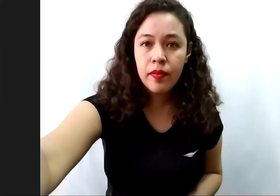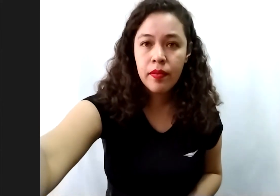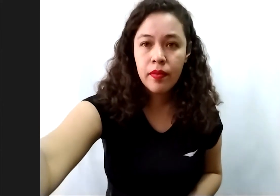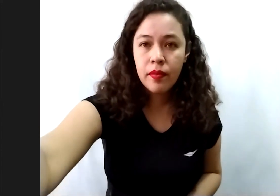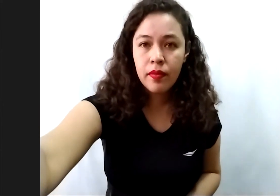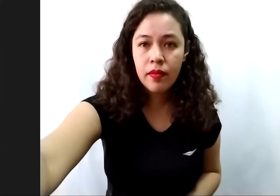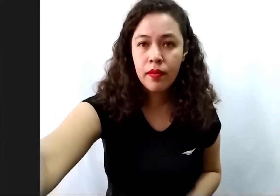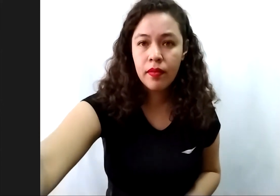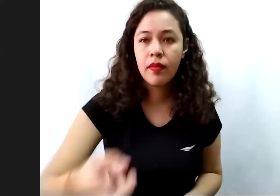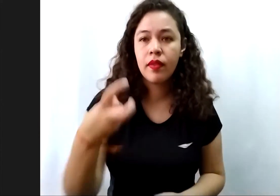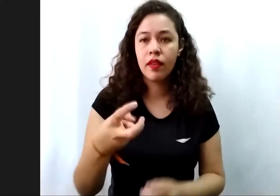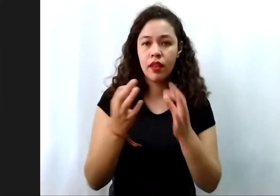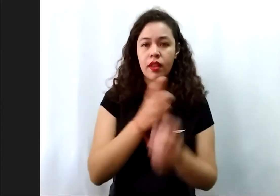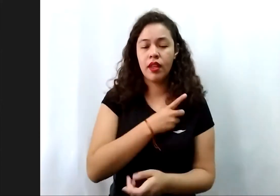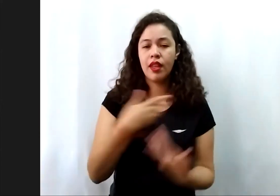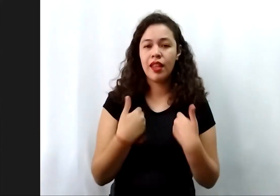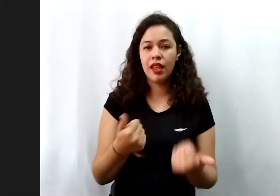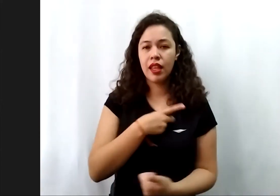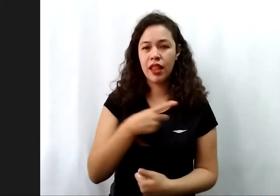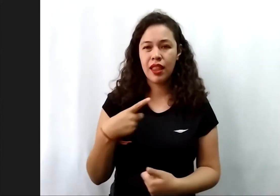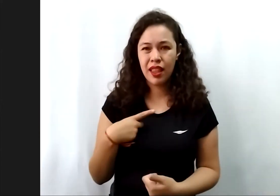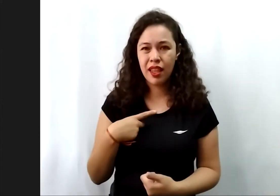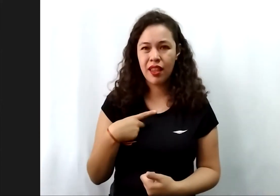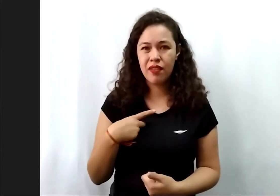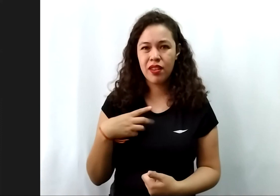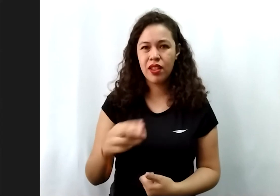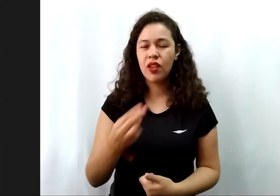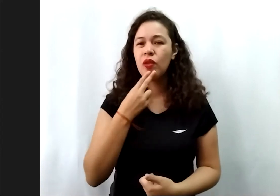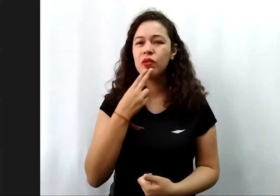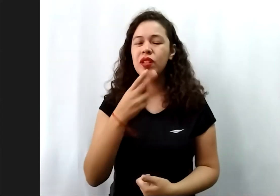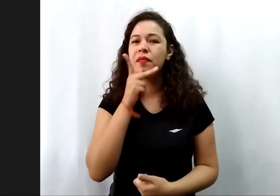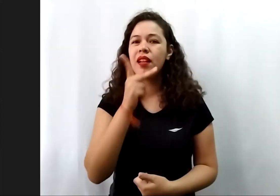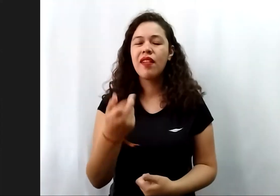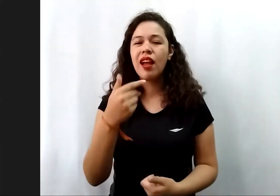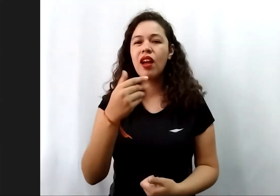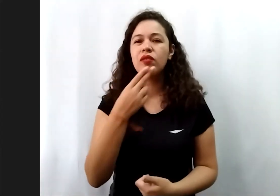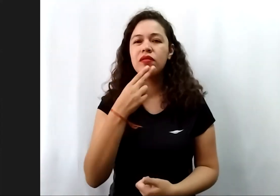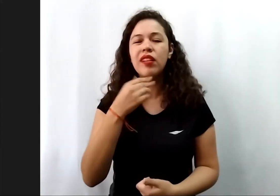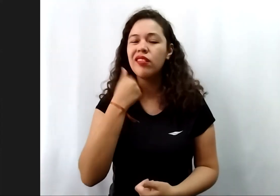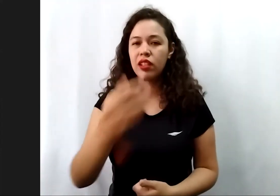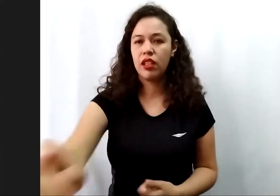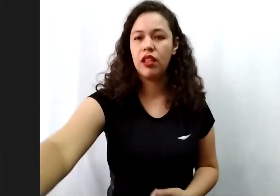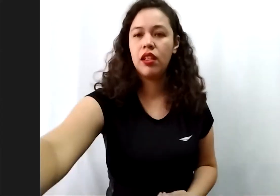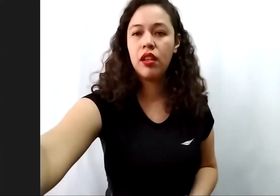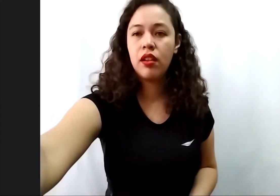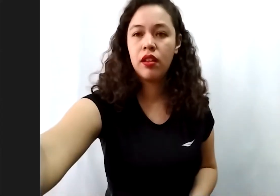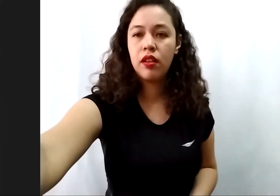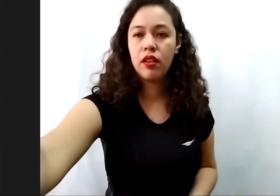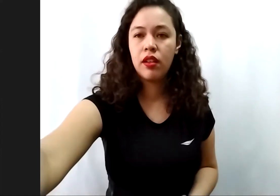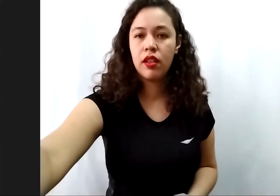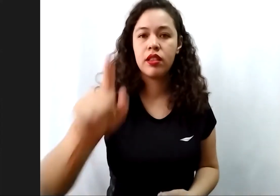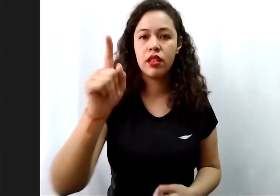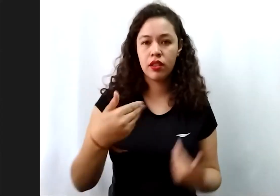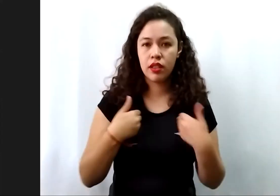entender, no sé si deben, sino, no quiero utilizar ya esa palabra. Si tú no entiendes tu identidad en